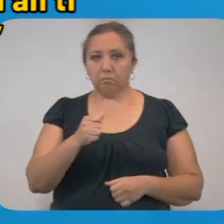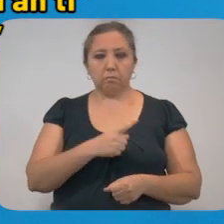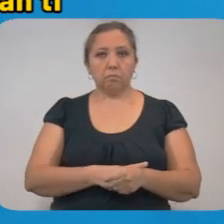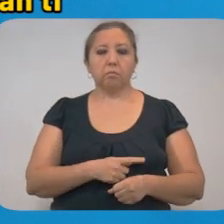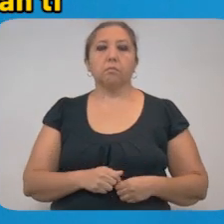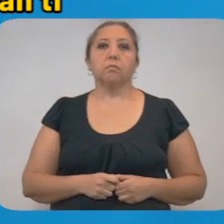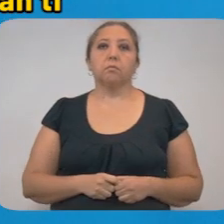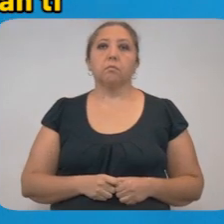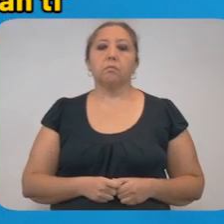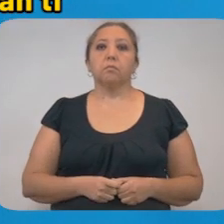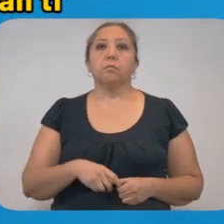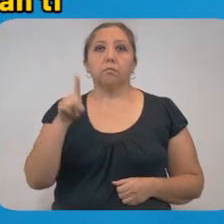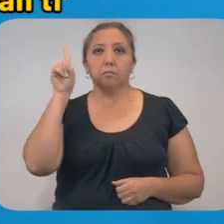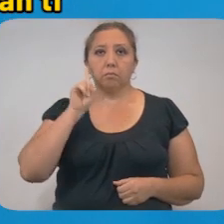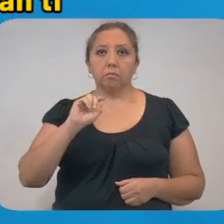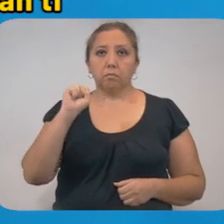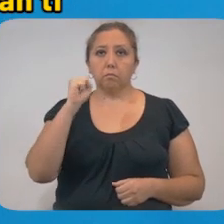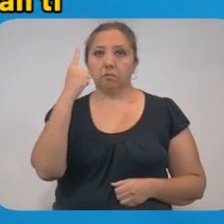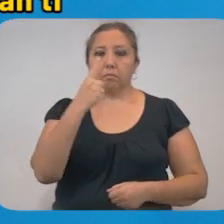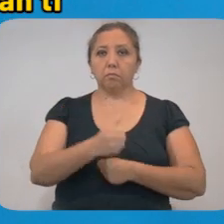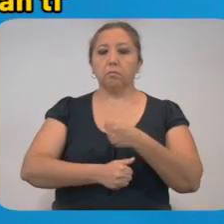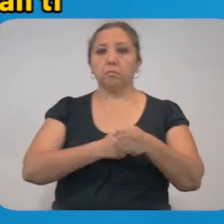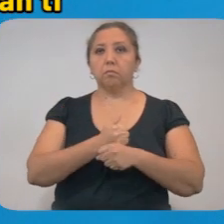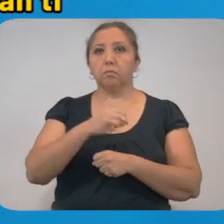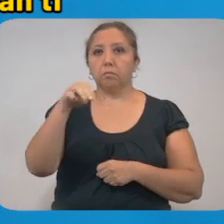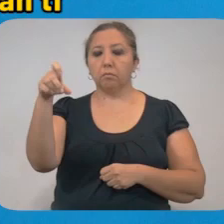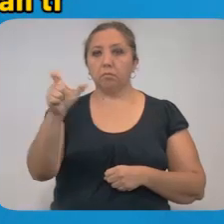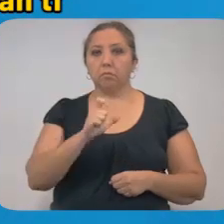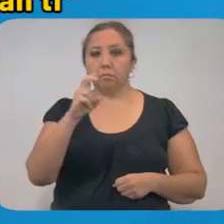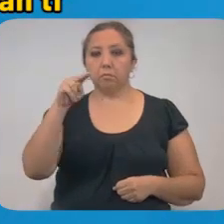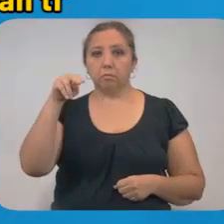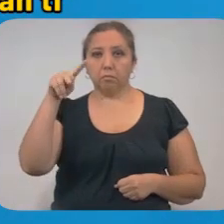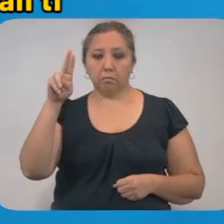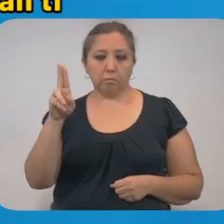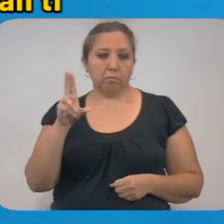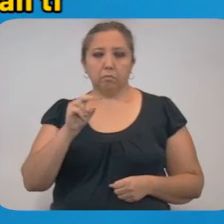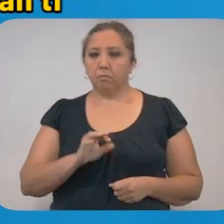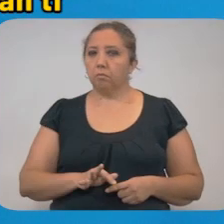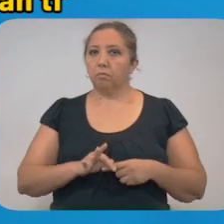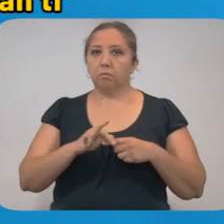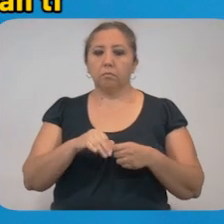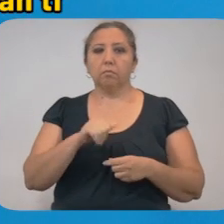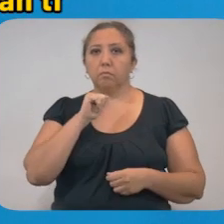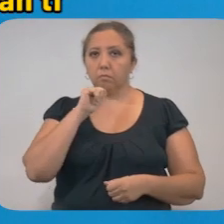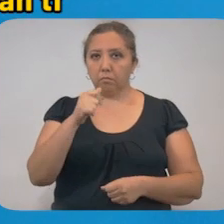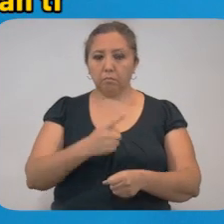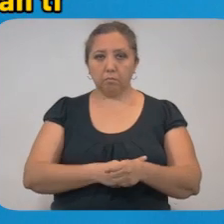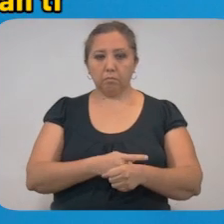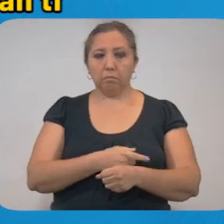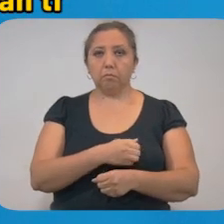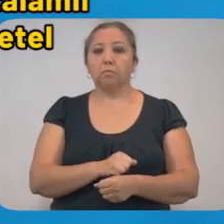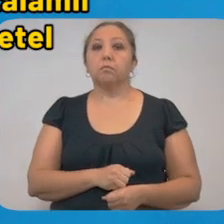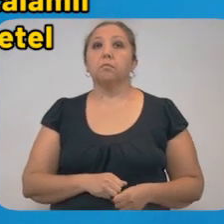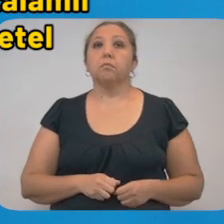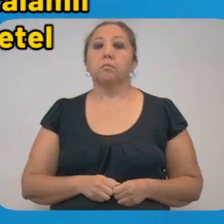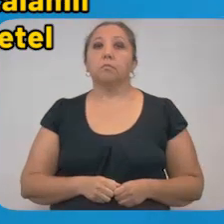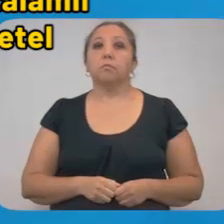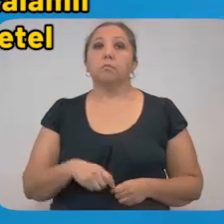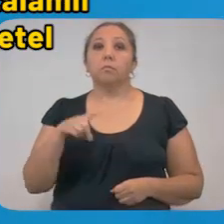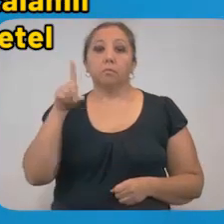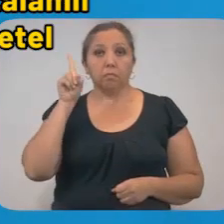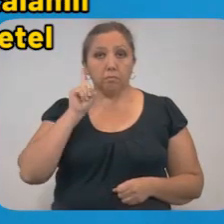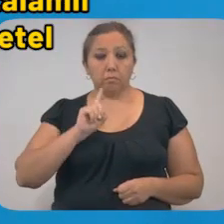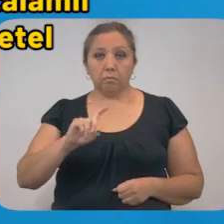síntomas. Mujer de 61 años de Mascanú, con hipertensión, no presentan síntomas sus contactos. Mujer